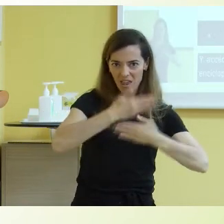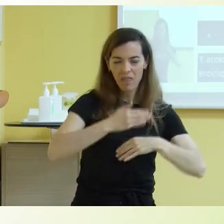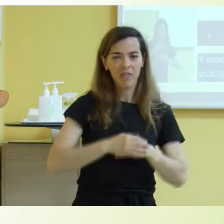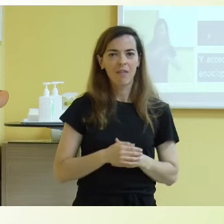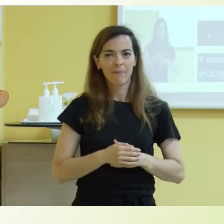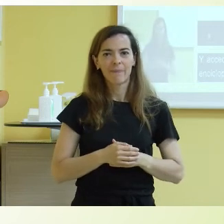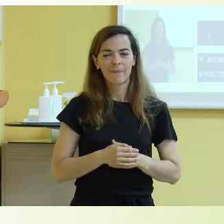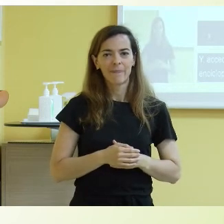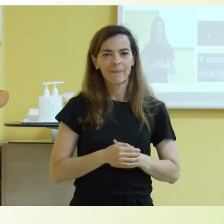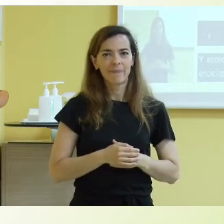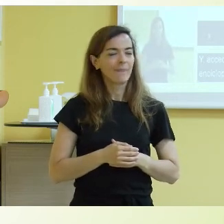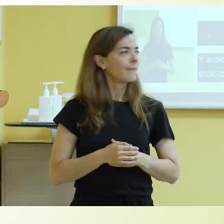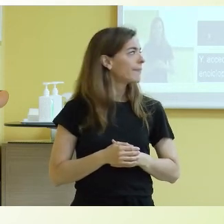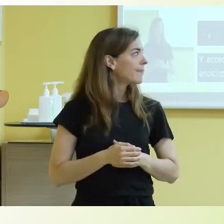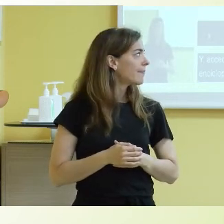demás.